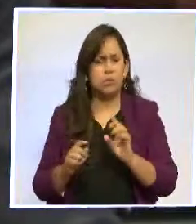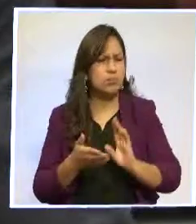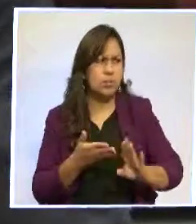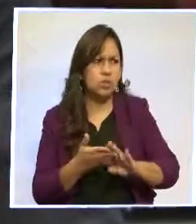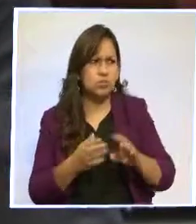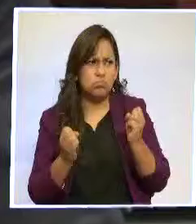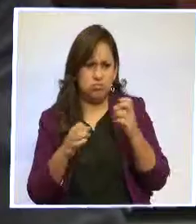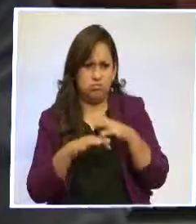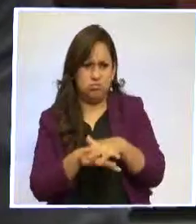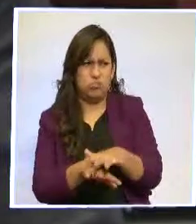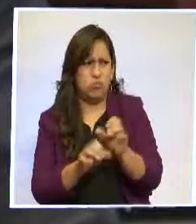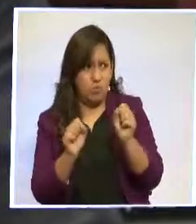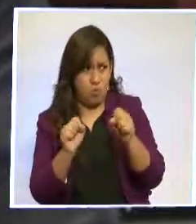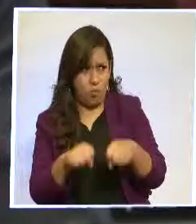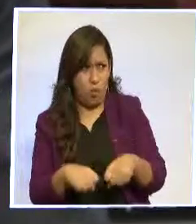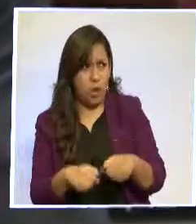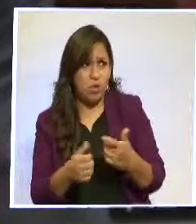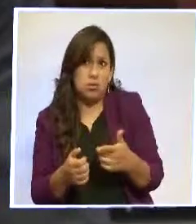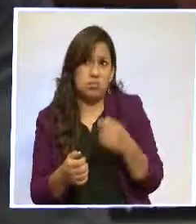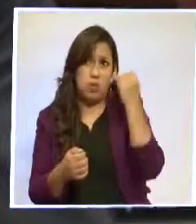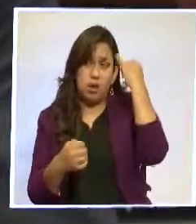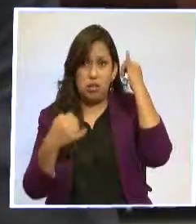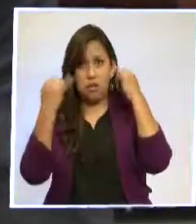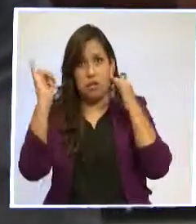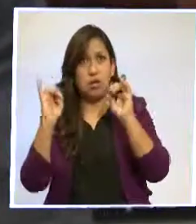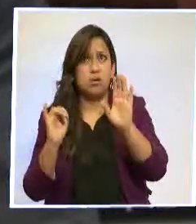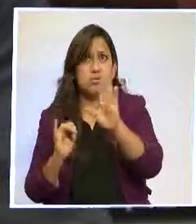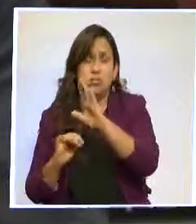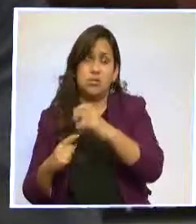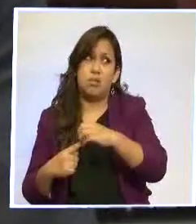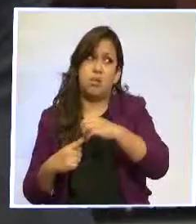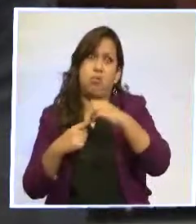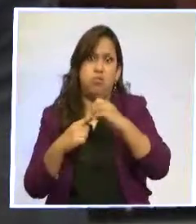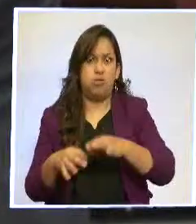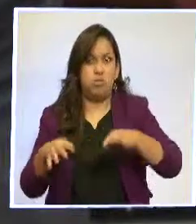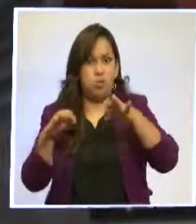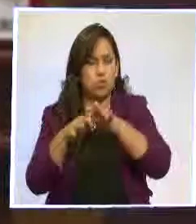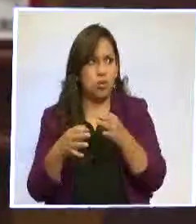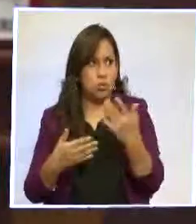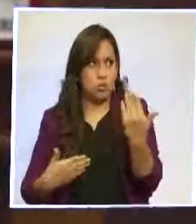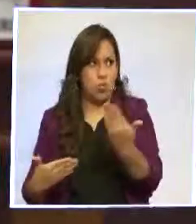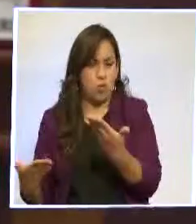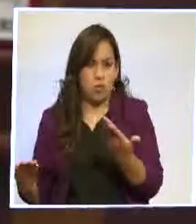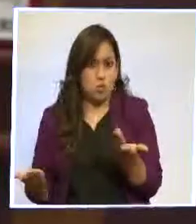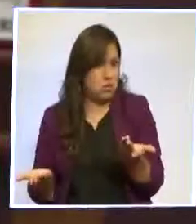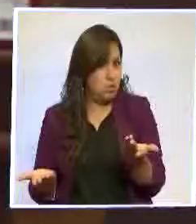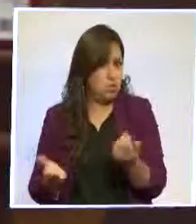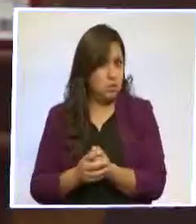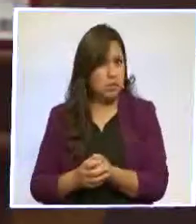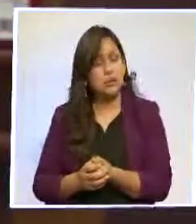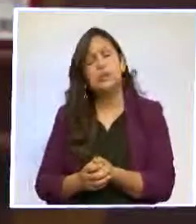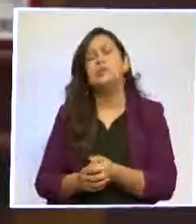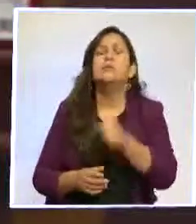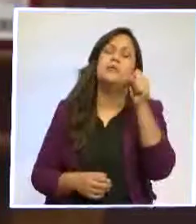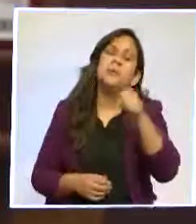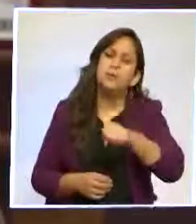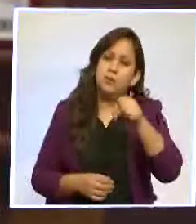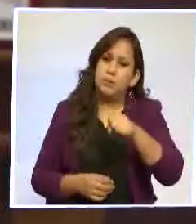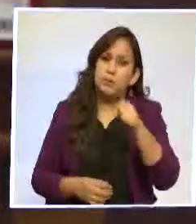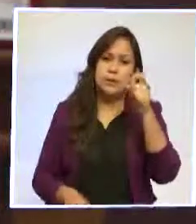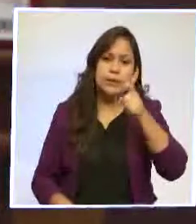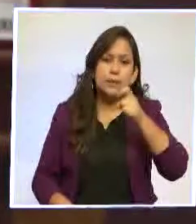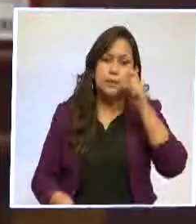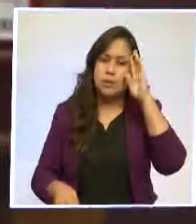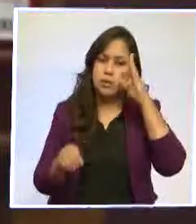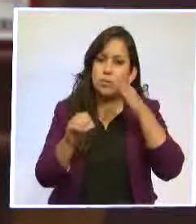integración pese a esas diferencias que pueden ser antagónicas ideológica y políticamente hablando? Exactamente. Ahí viene la necesidad de tener